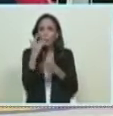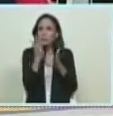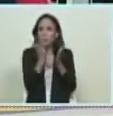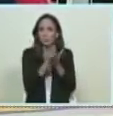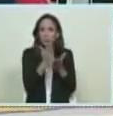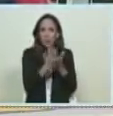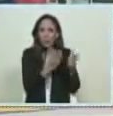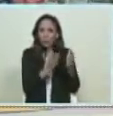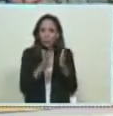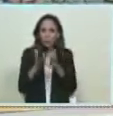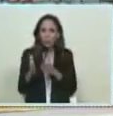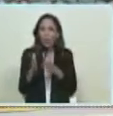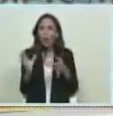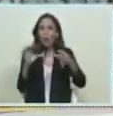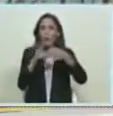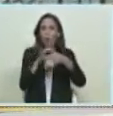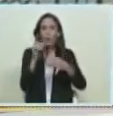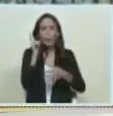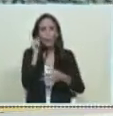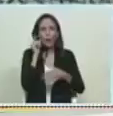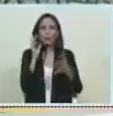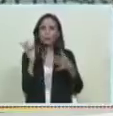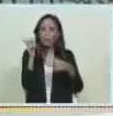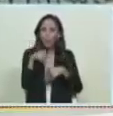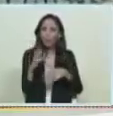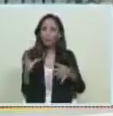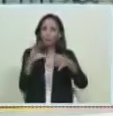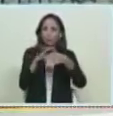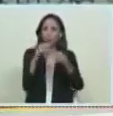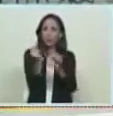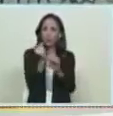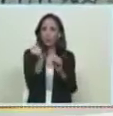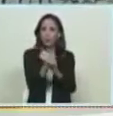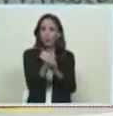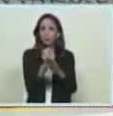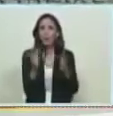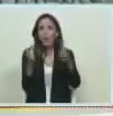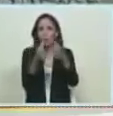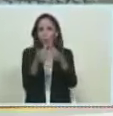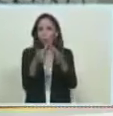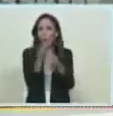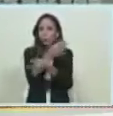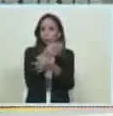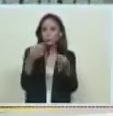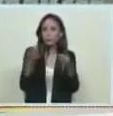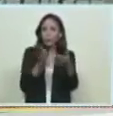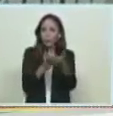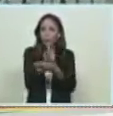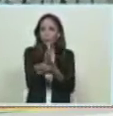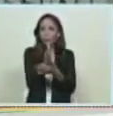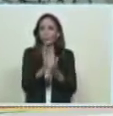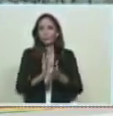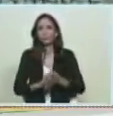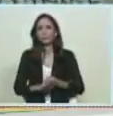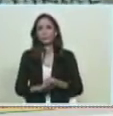con la compañera María Rosa Jiménez, para que todo el movimiento Somos Venezuela pues también